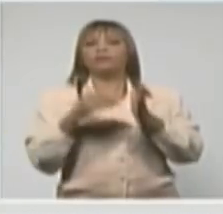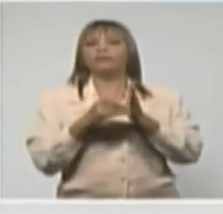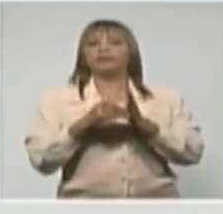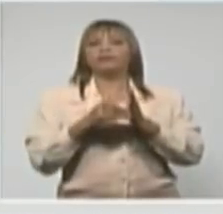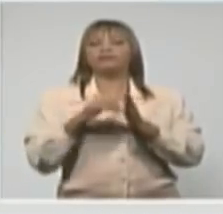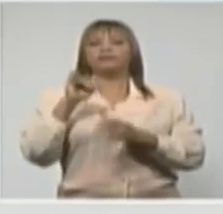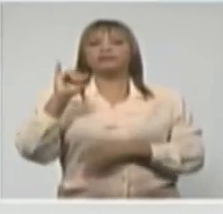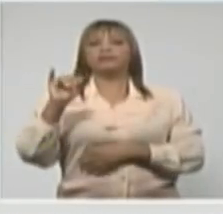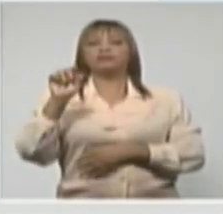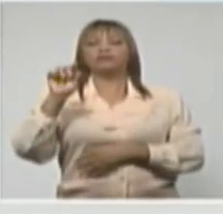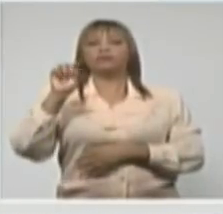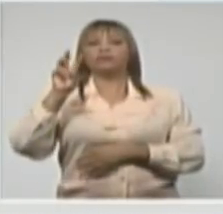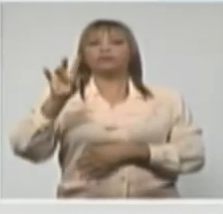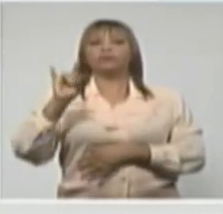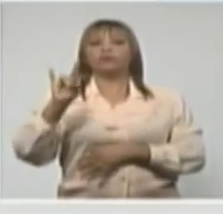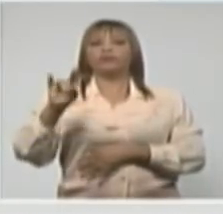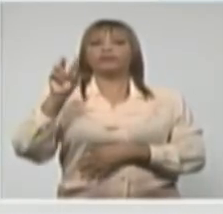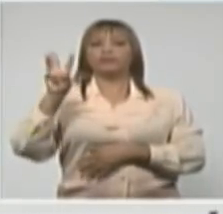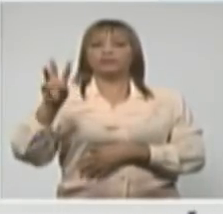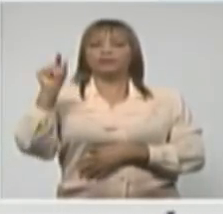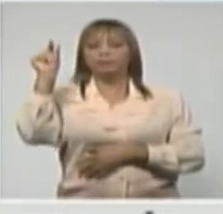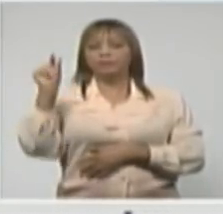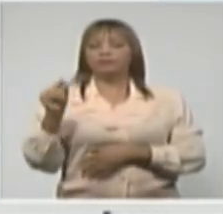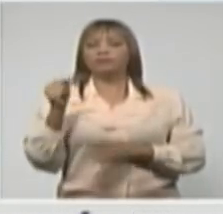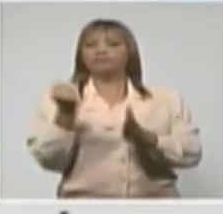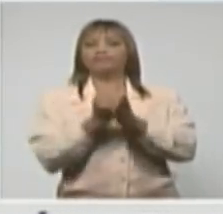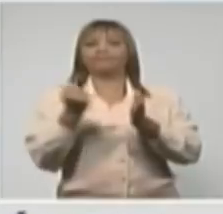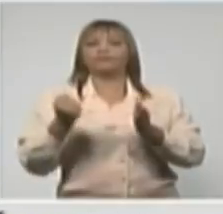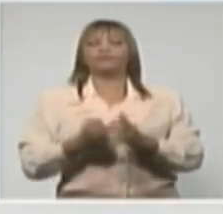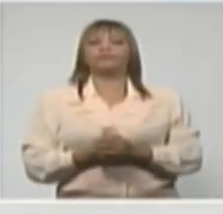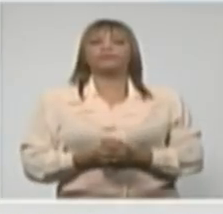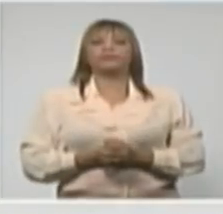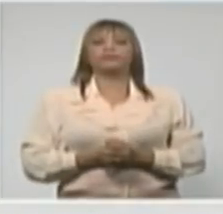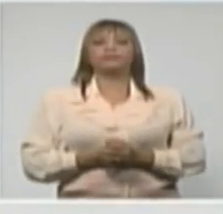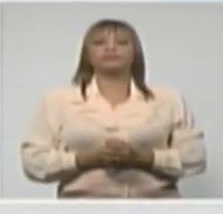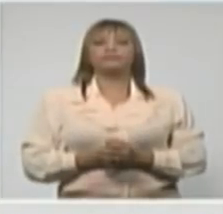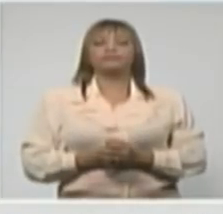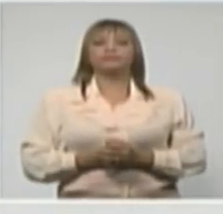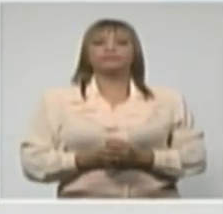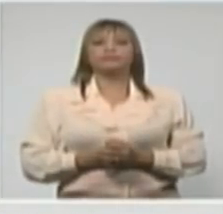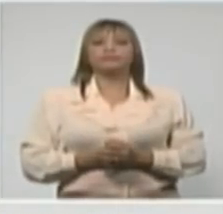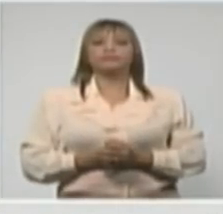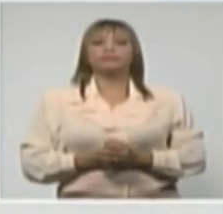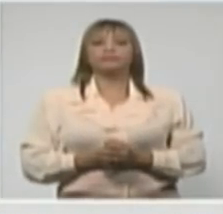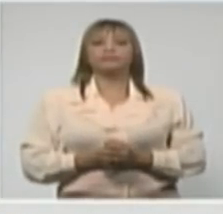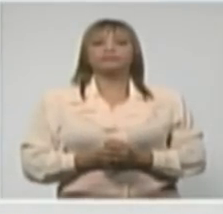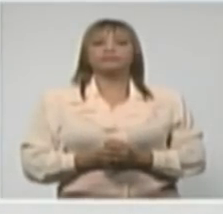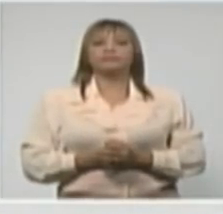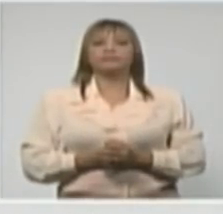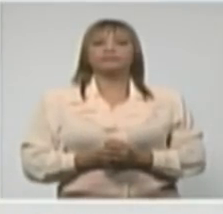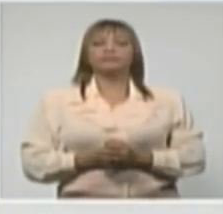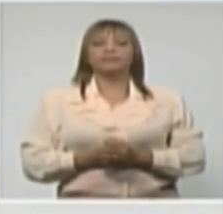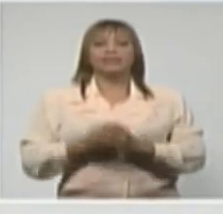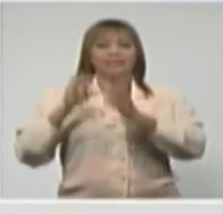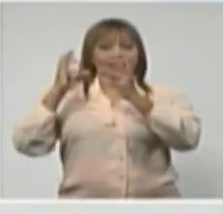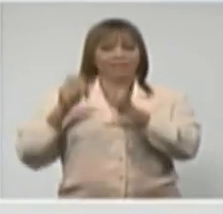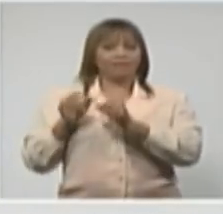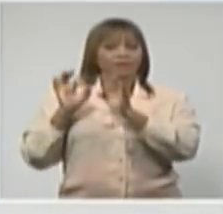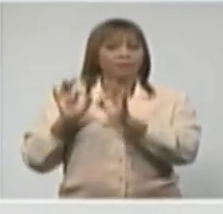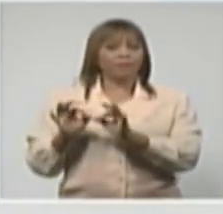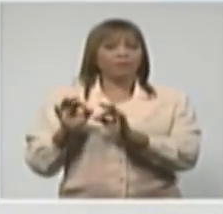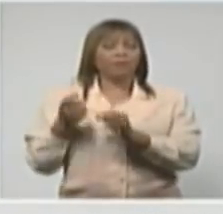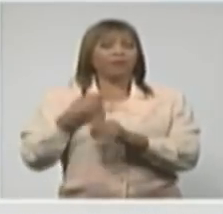17.445.693 casos confirmados. Y se alcanza esta cifra, ya que ayer se